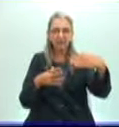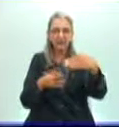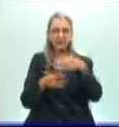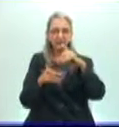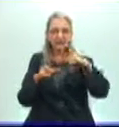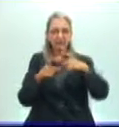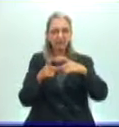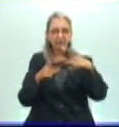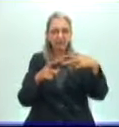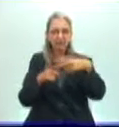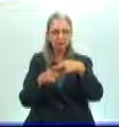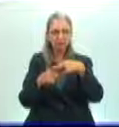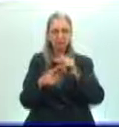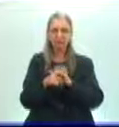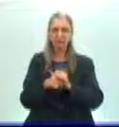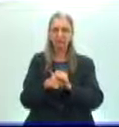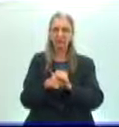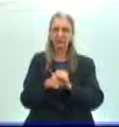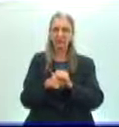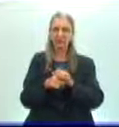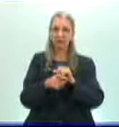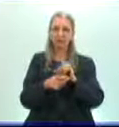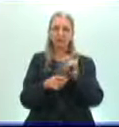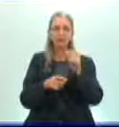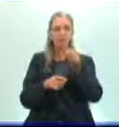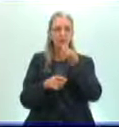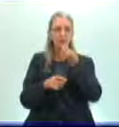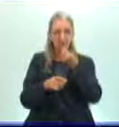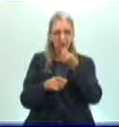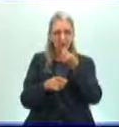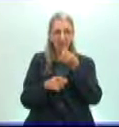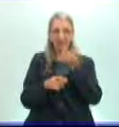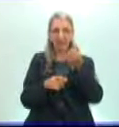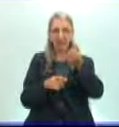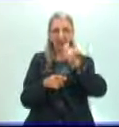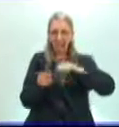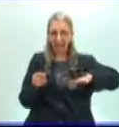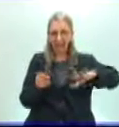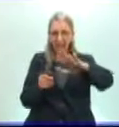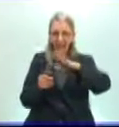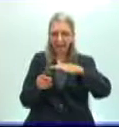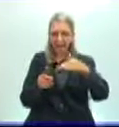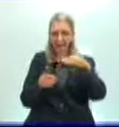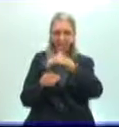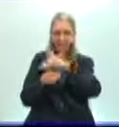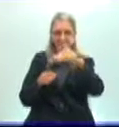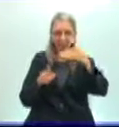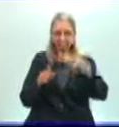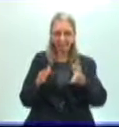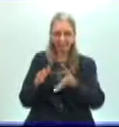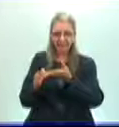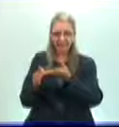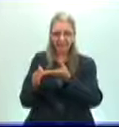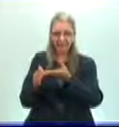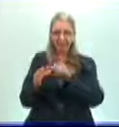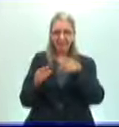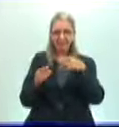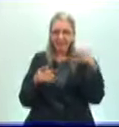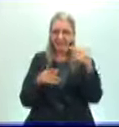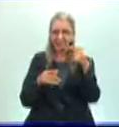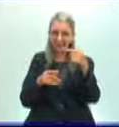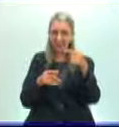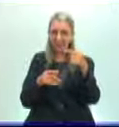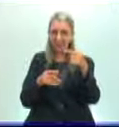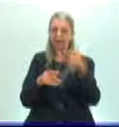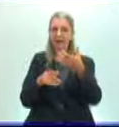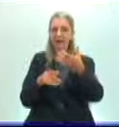que podemos sustraer el área del semicírculo, ahí lo pueden ver, menos el área del triángulo rectángulo que